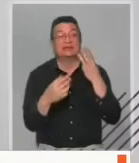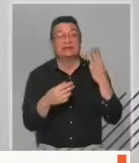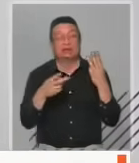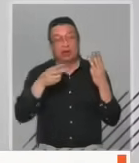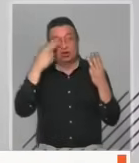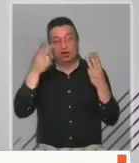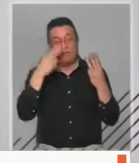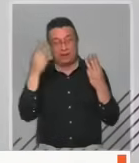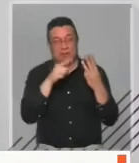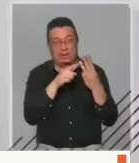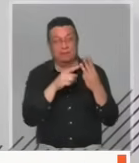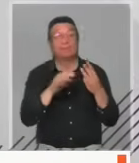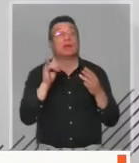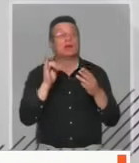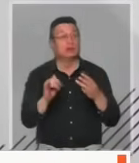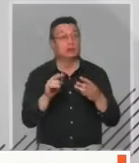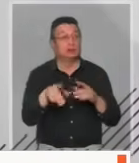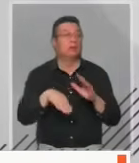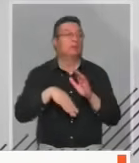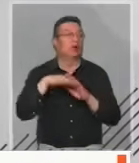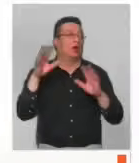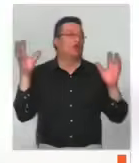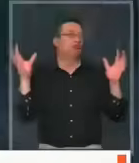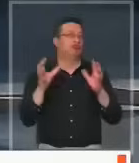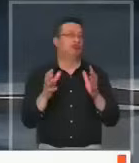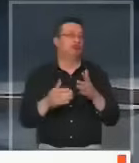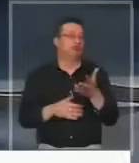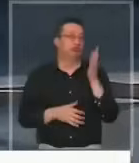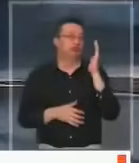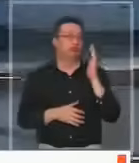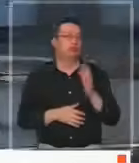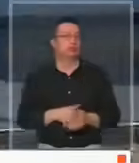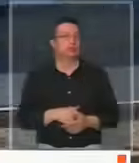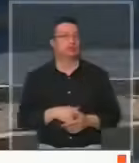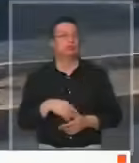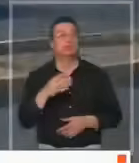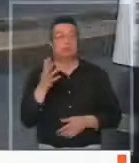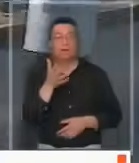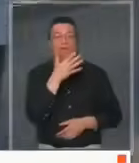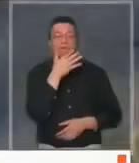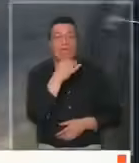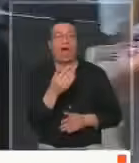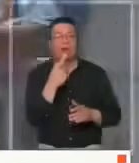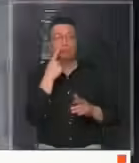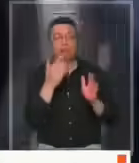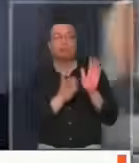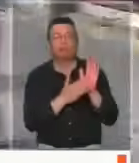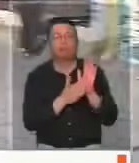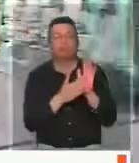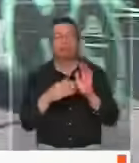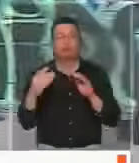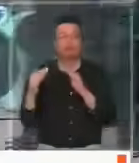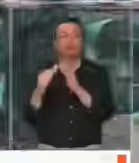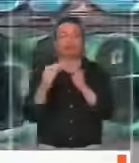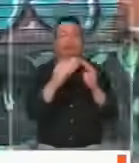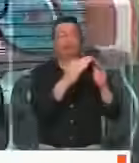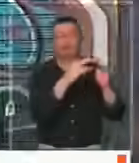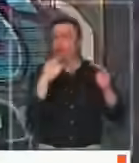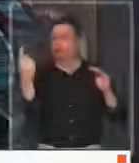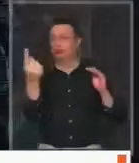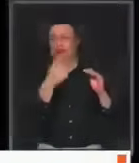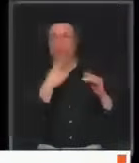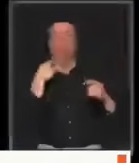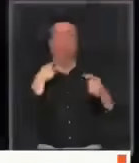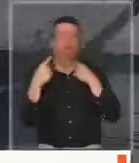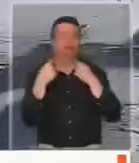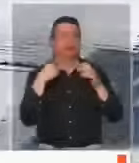noviembre, eso sí, superó todos los límites. No es difícil constatar que en el barrio son varios los afectados.